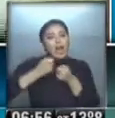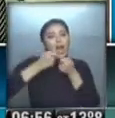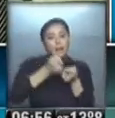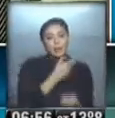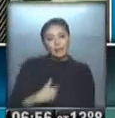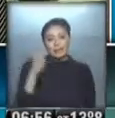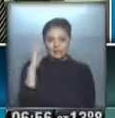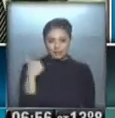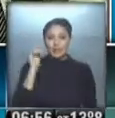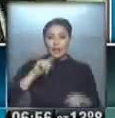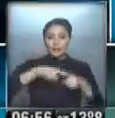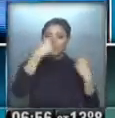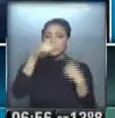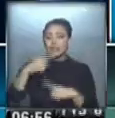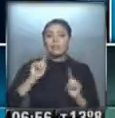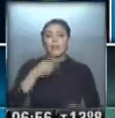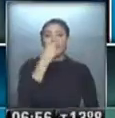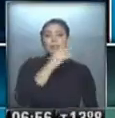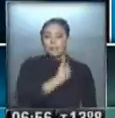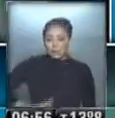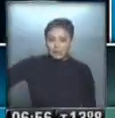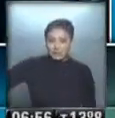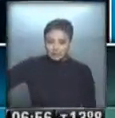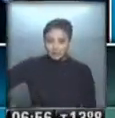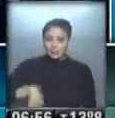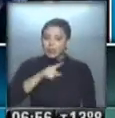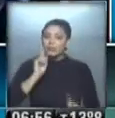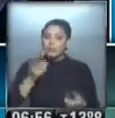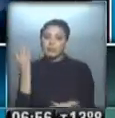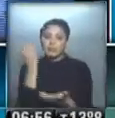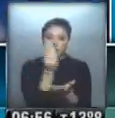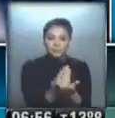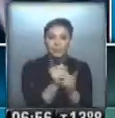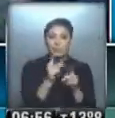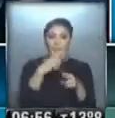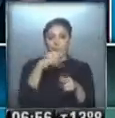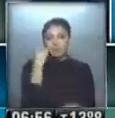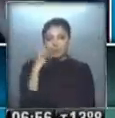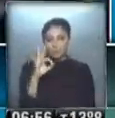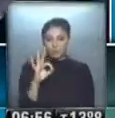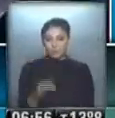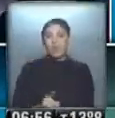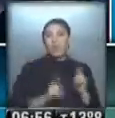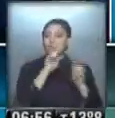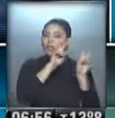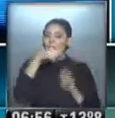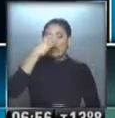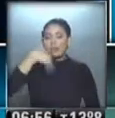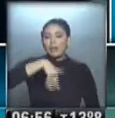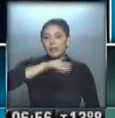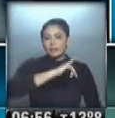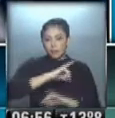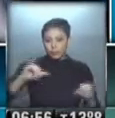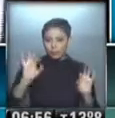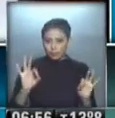Cristina Fernández, funcionarios del gobierno y el vicepresidente Vudú estuvieron también en Plaza de Mayo. Algunos de los temas para esta mañana en